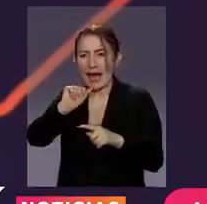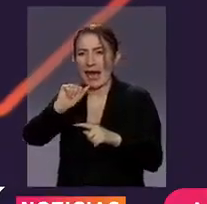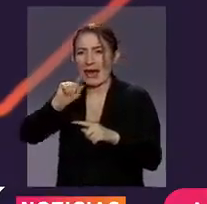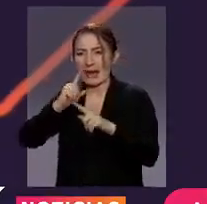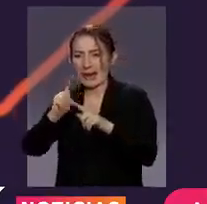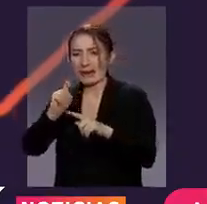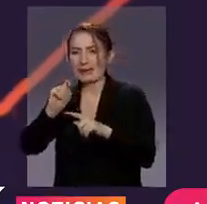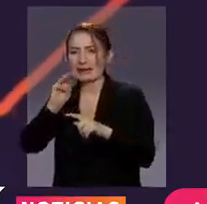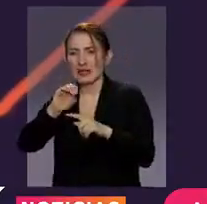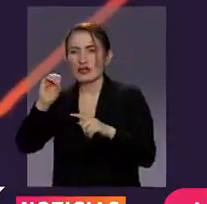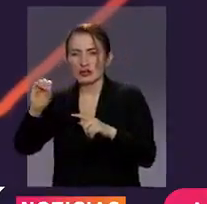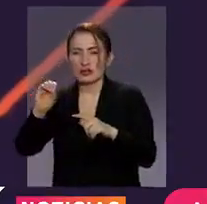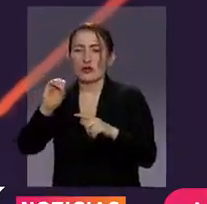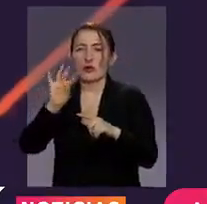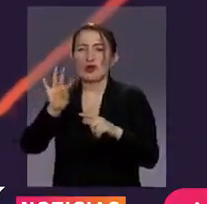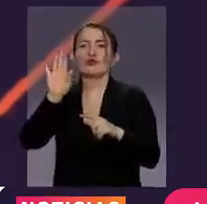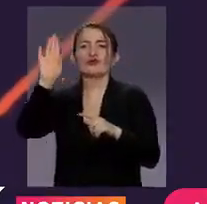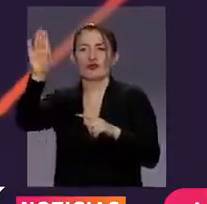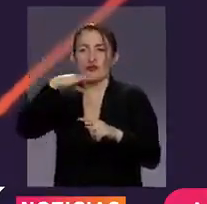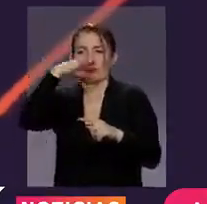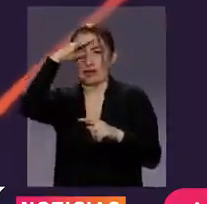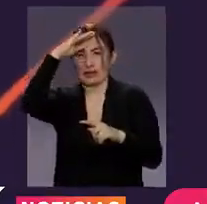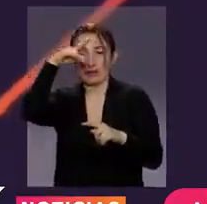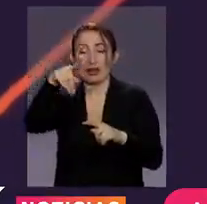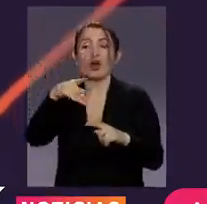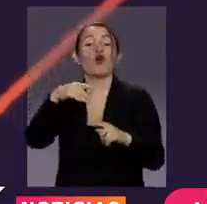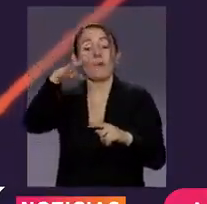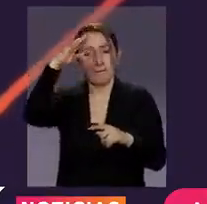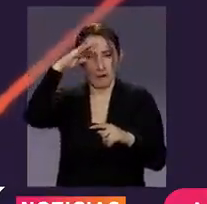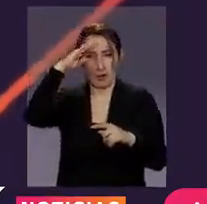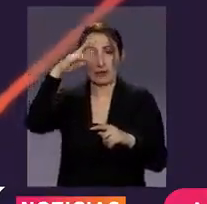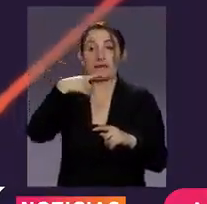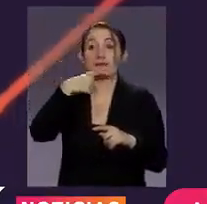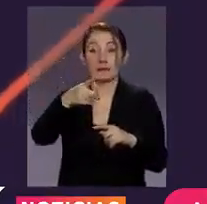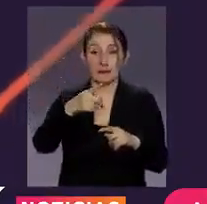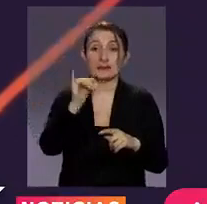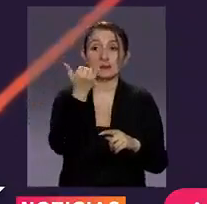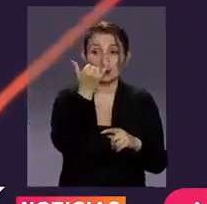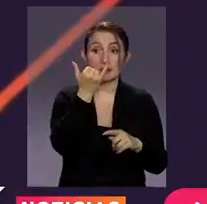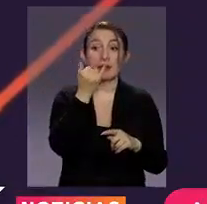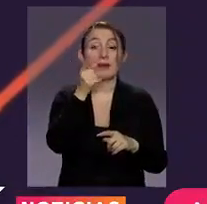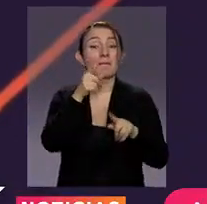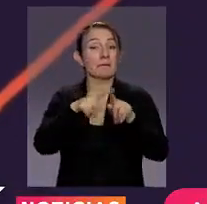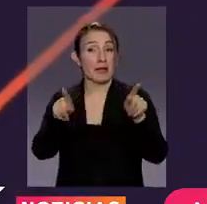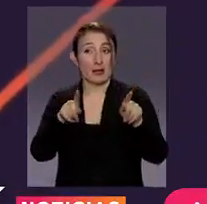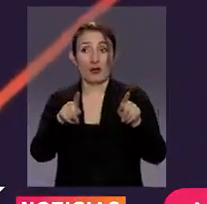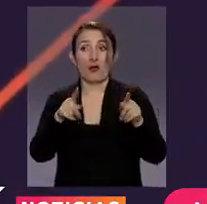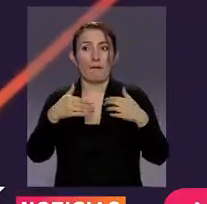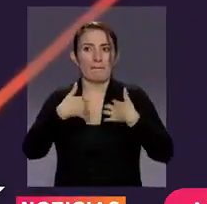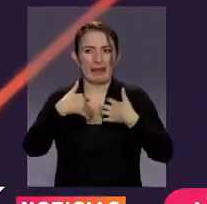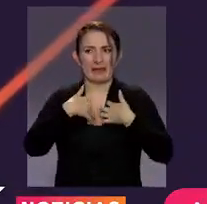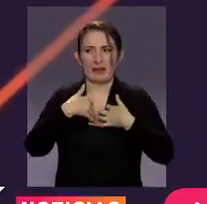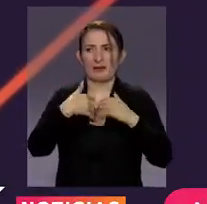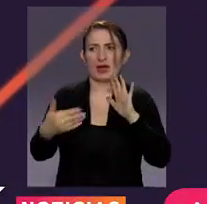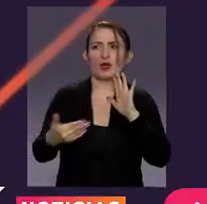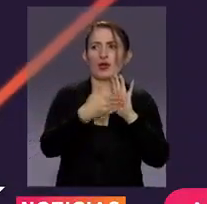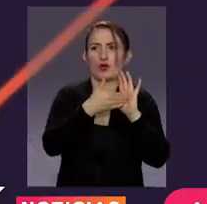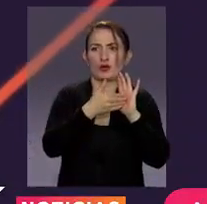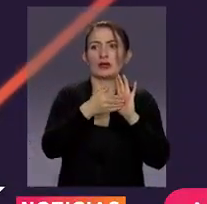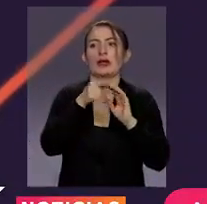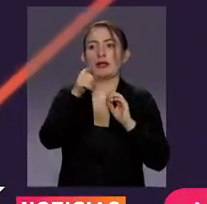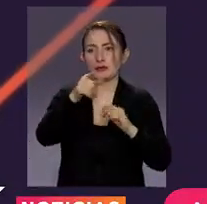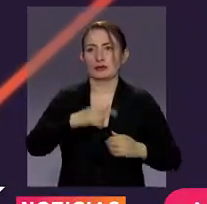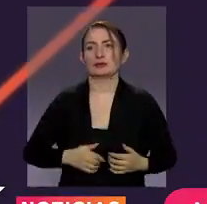EAX004 de Envigado. La policía confirmó que sí pertenecían a la institución, pero que las víctimas de ataques fueron